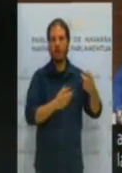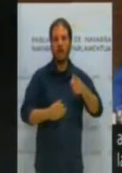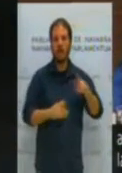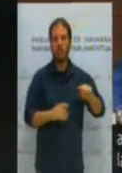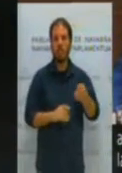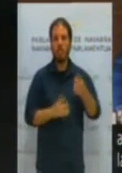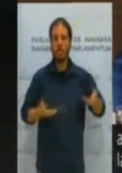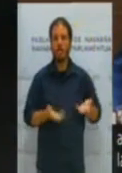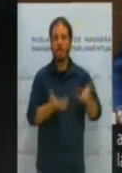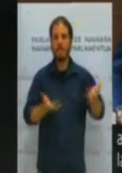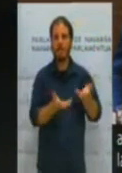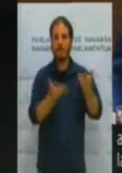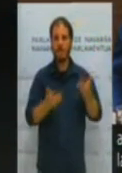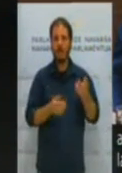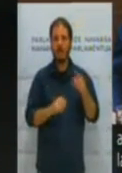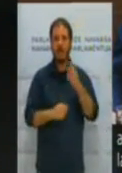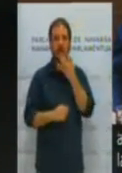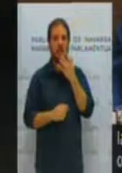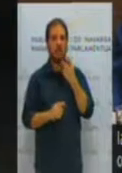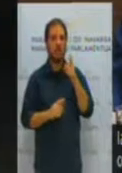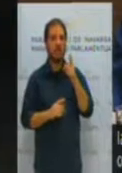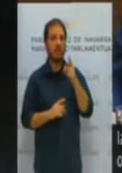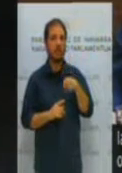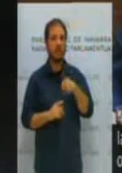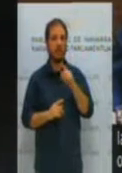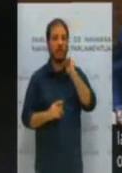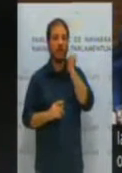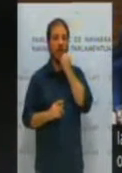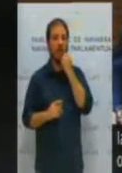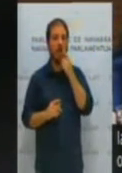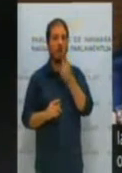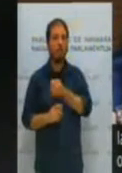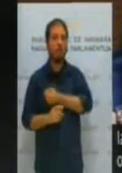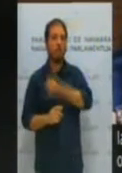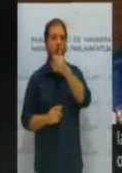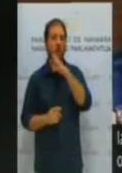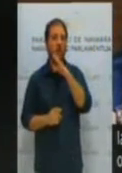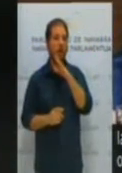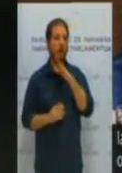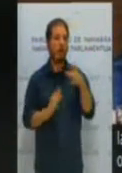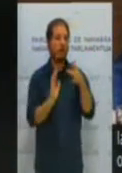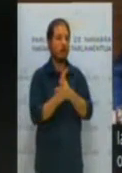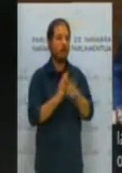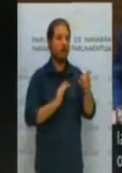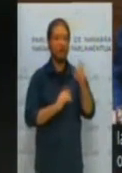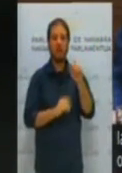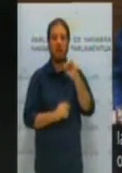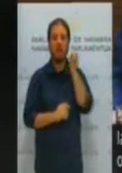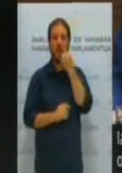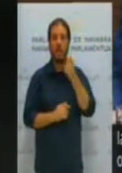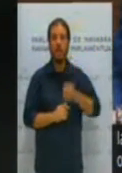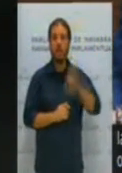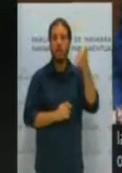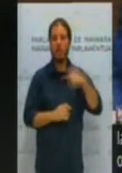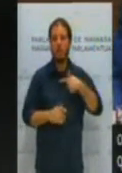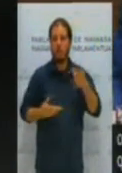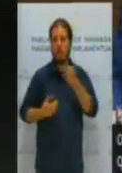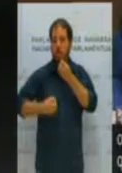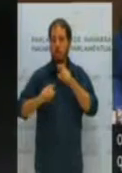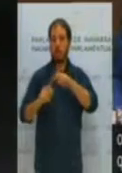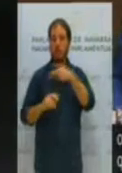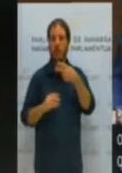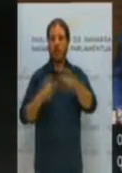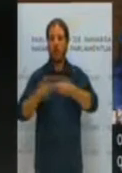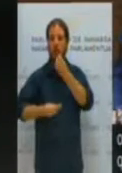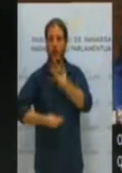muchas, es que la oposición no tiene razón, porque no hay muchas. La gente no se queja de que han subido los impuestos, que